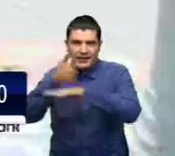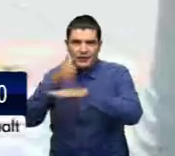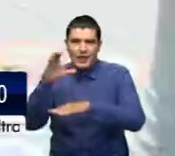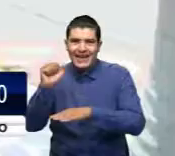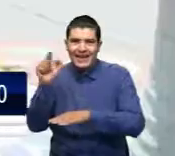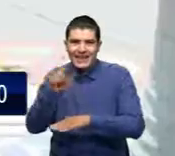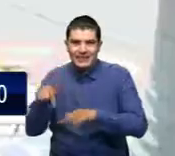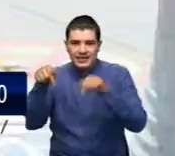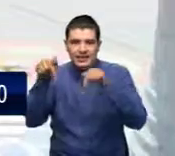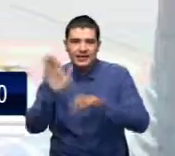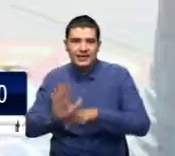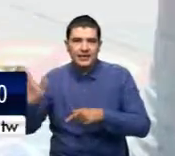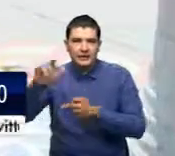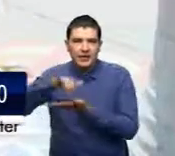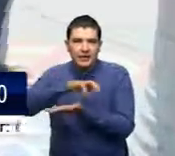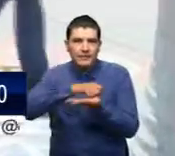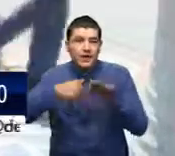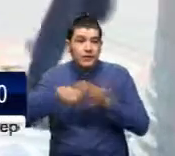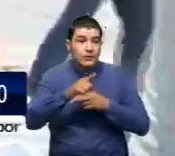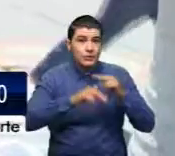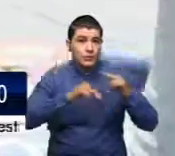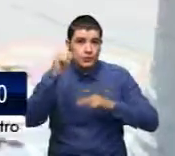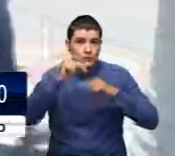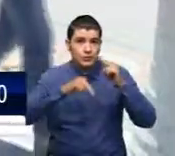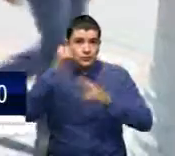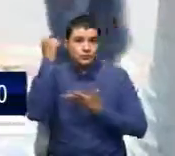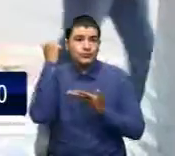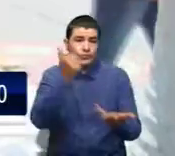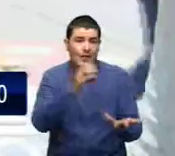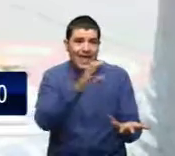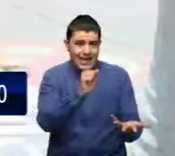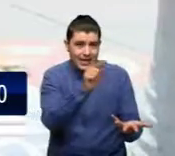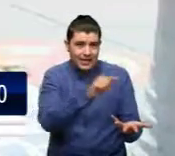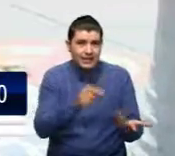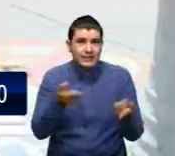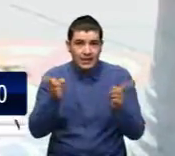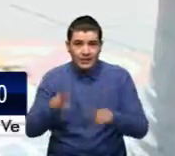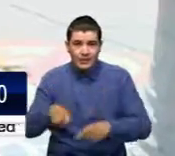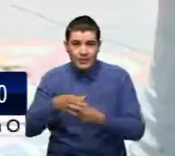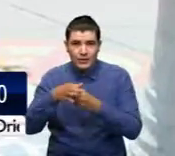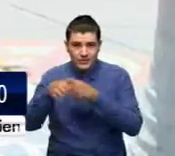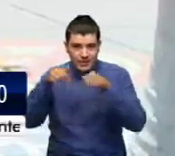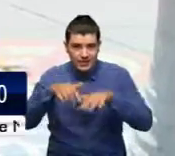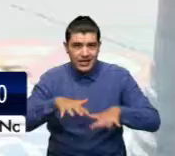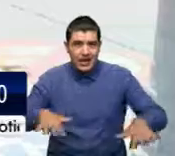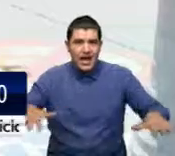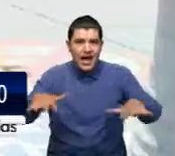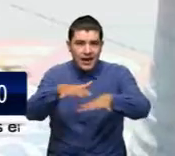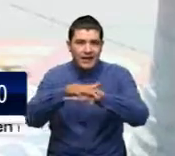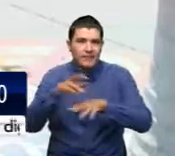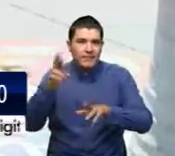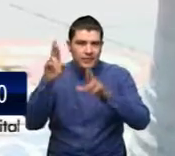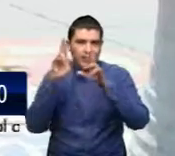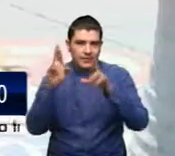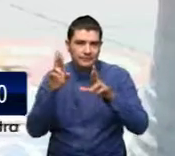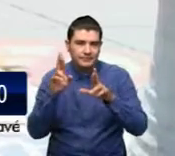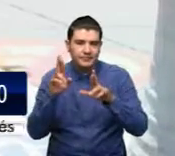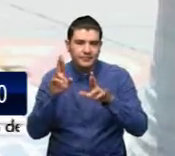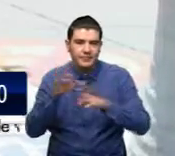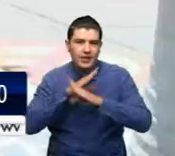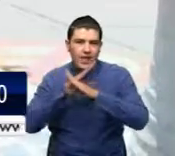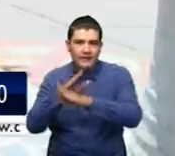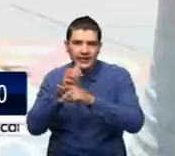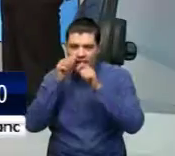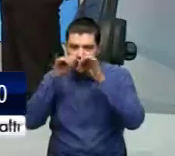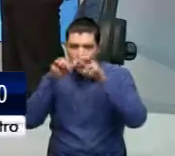departamento. Esta obra fue financiada con recursos de la CAS y del municipio. De esta manera se logra evitar la contaminación que